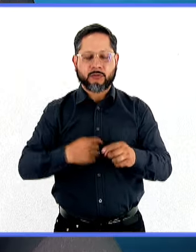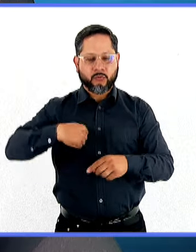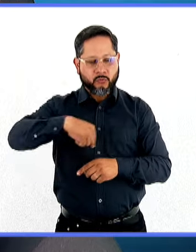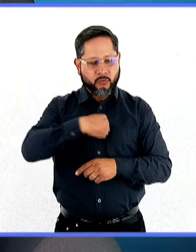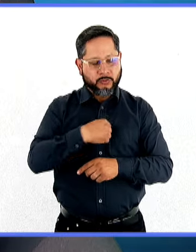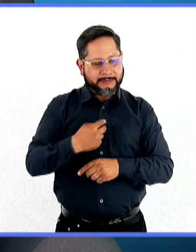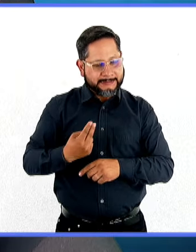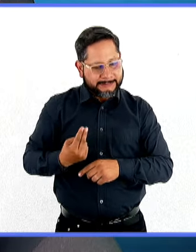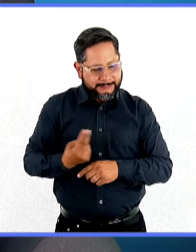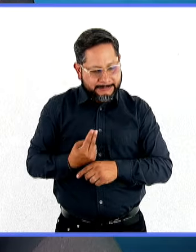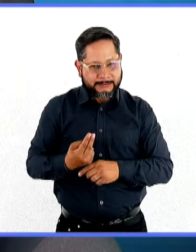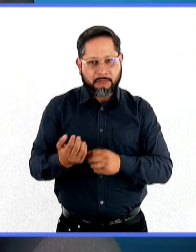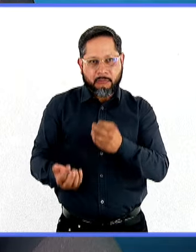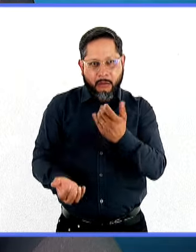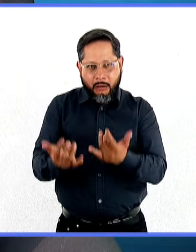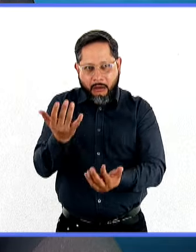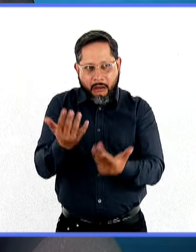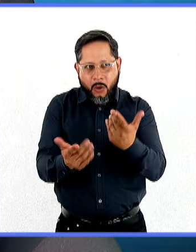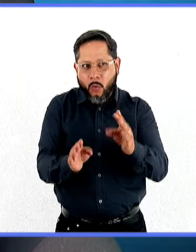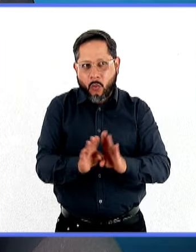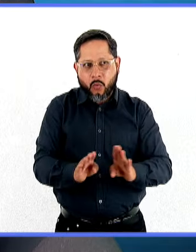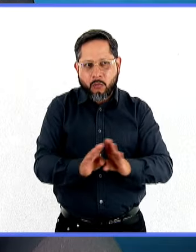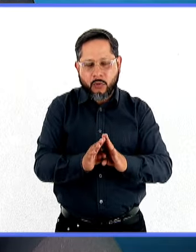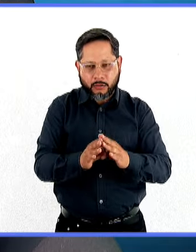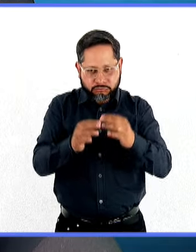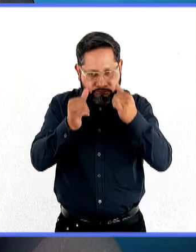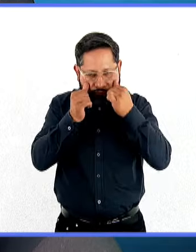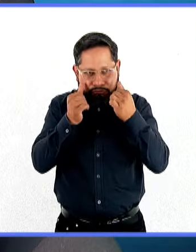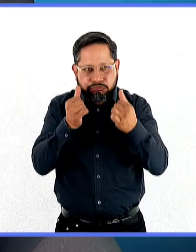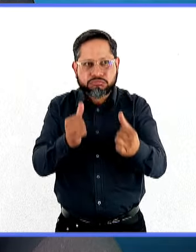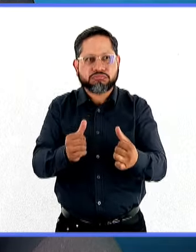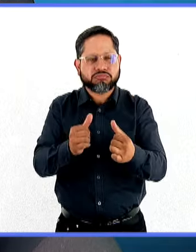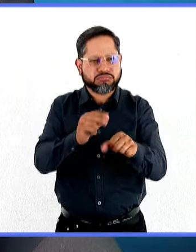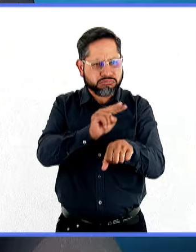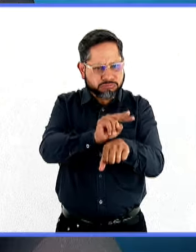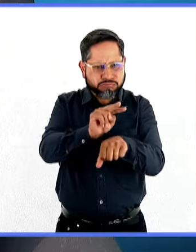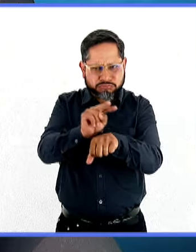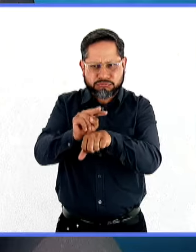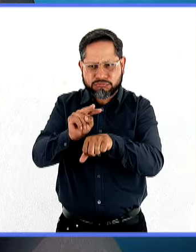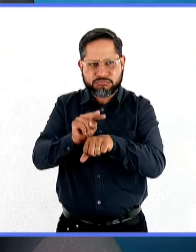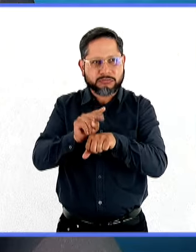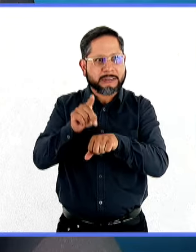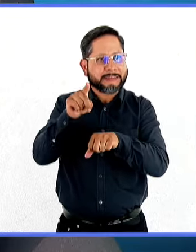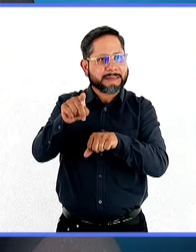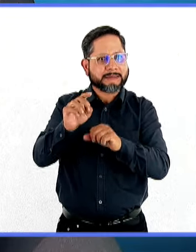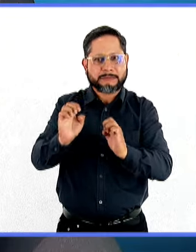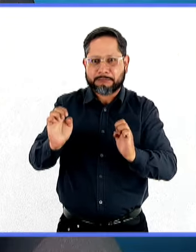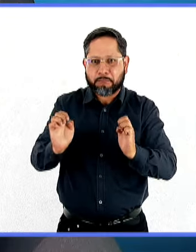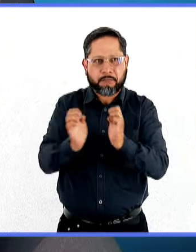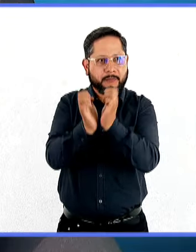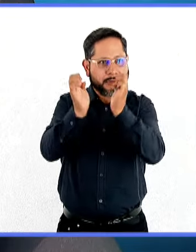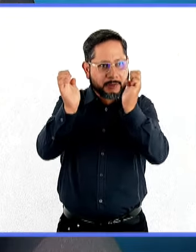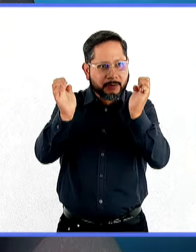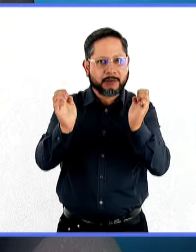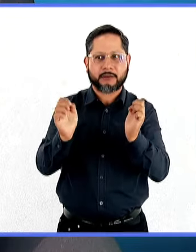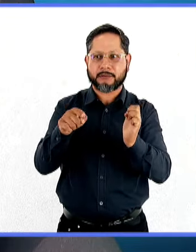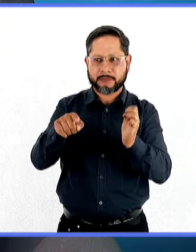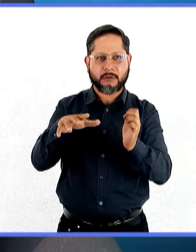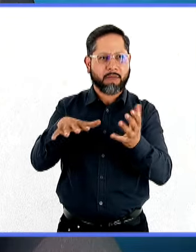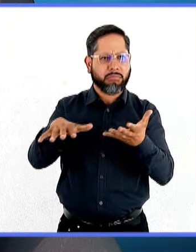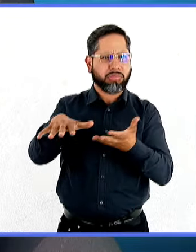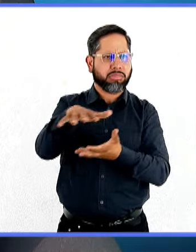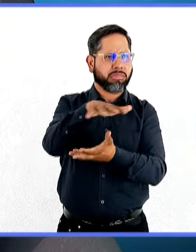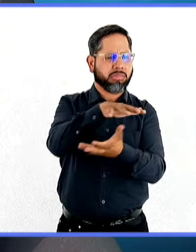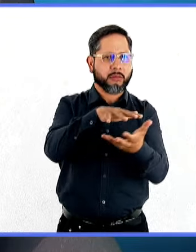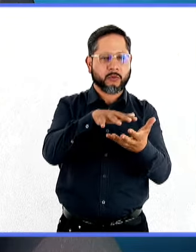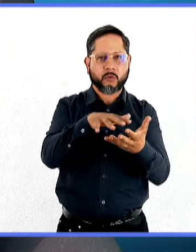entender los incendios forestales de forma urgente y además entenderlos como verdaderas desgracias desastres naturales